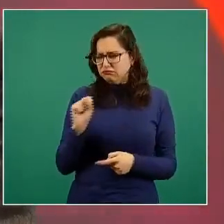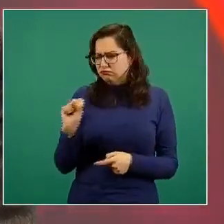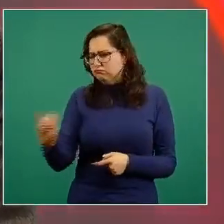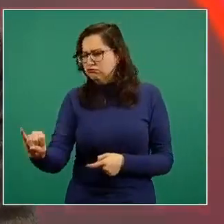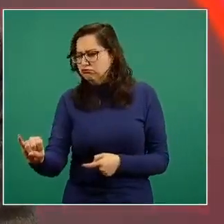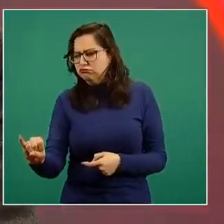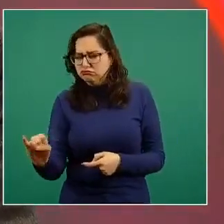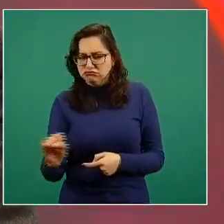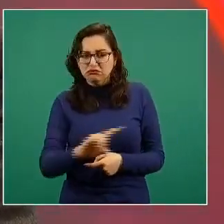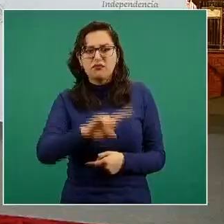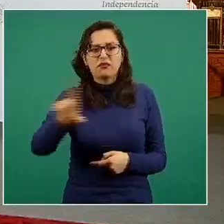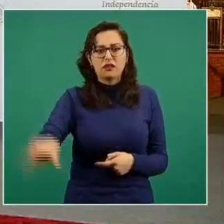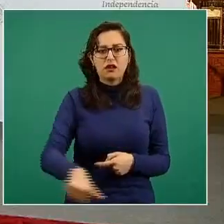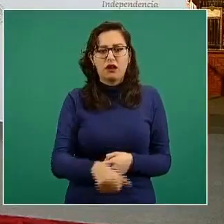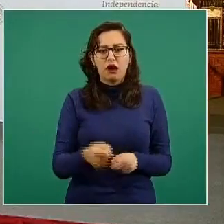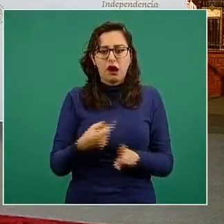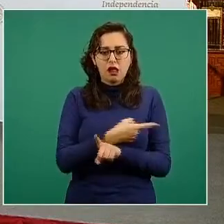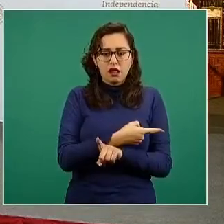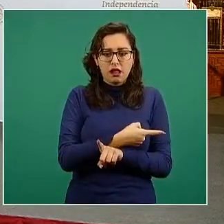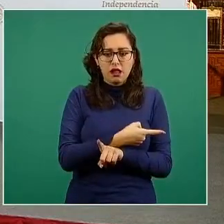lo compartieron.